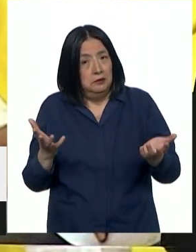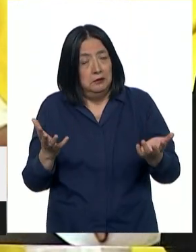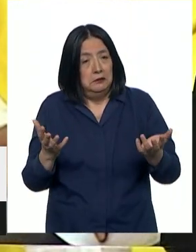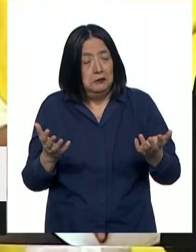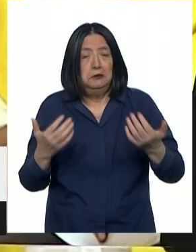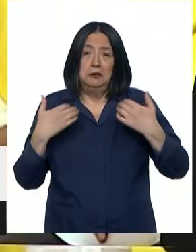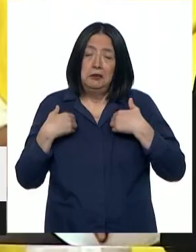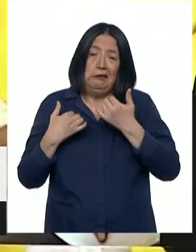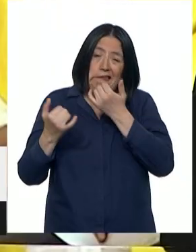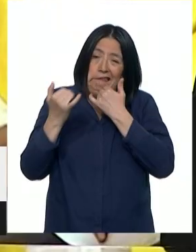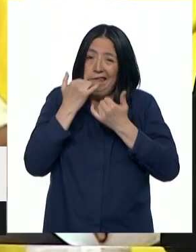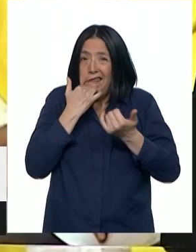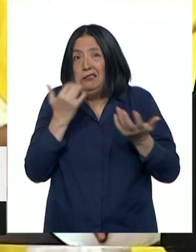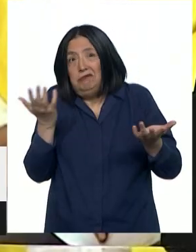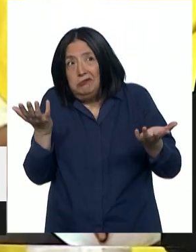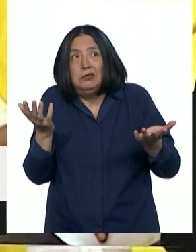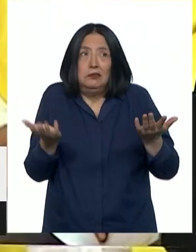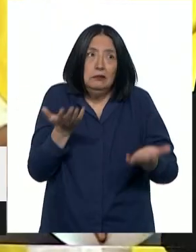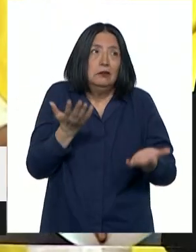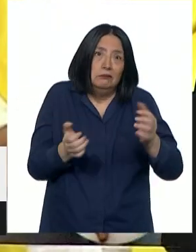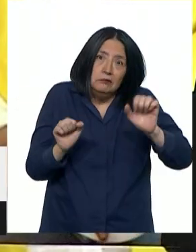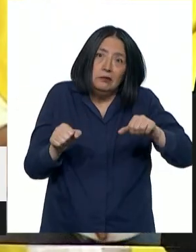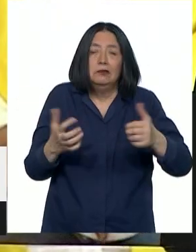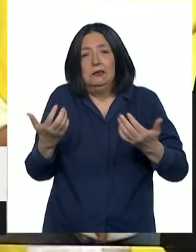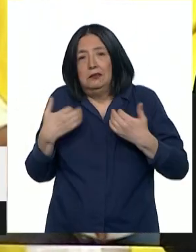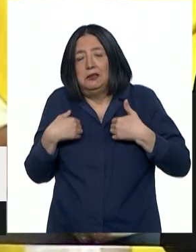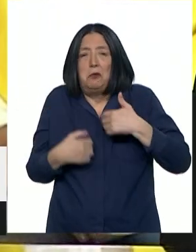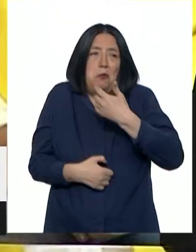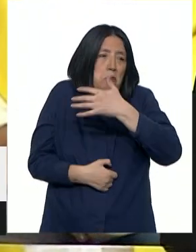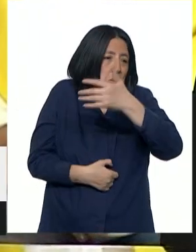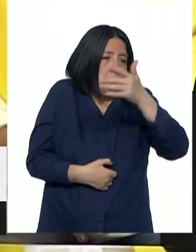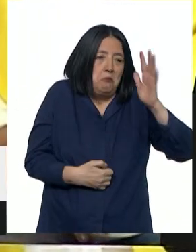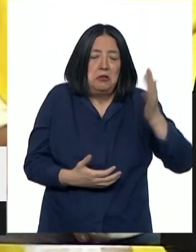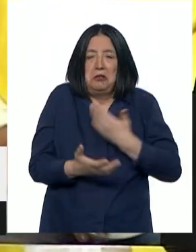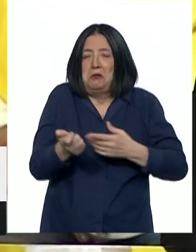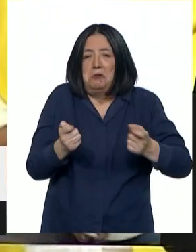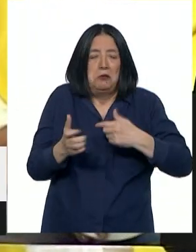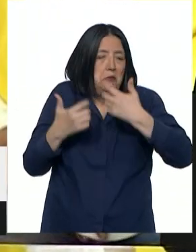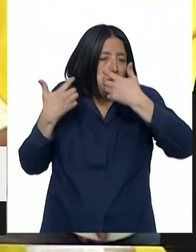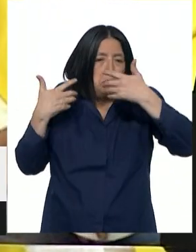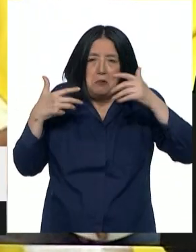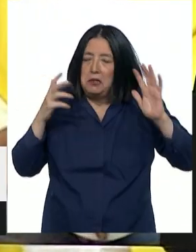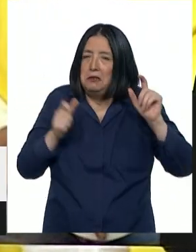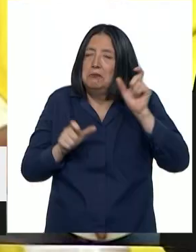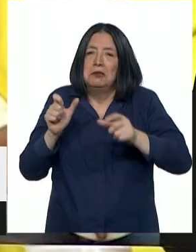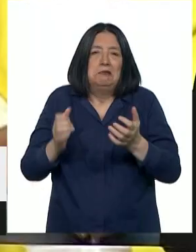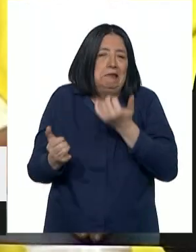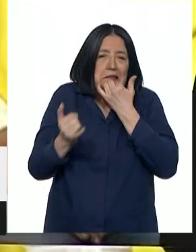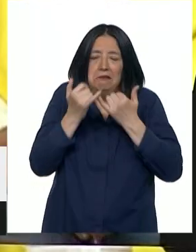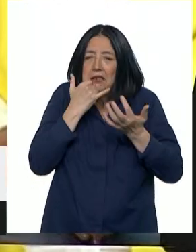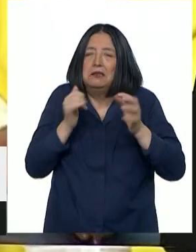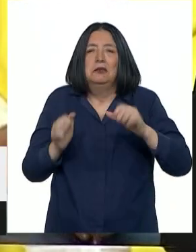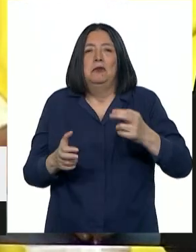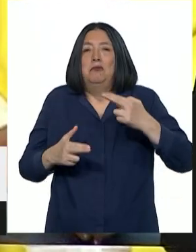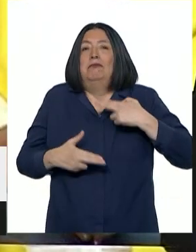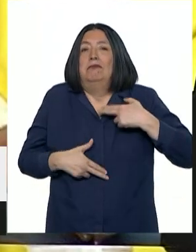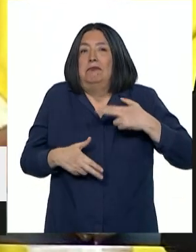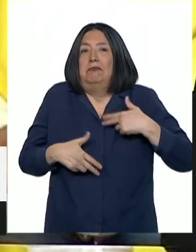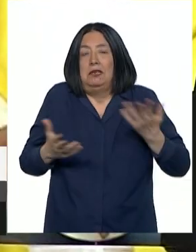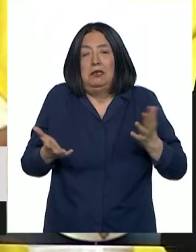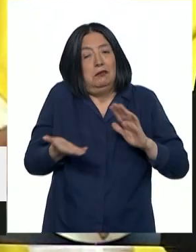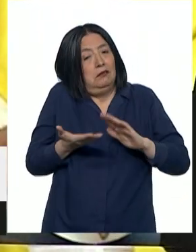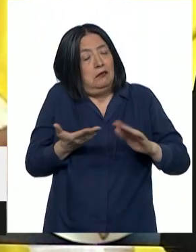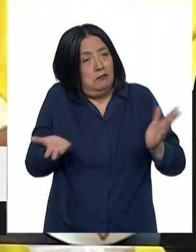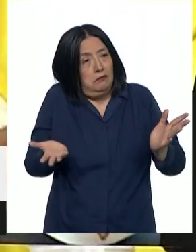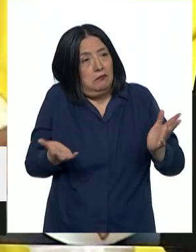tenemos algunos errores, como obviamente los tenemos, como cualquier gobierno y como cualquier persona humana,